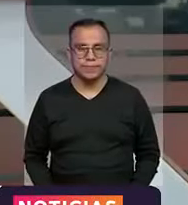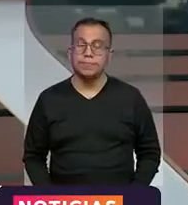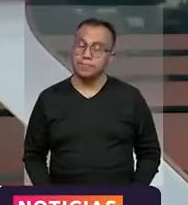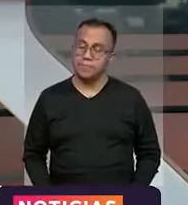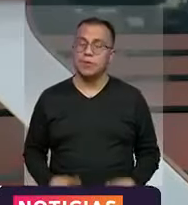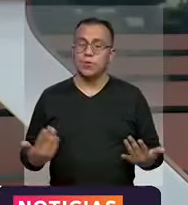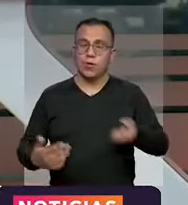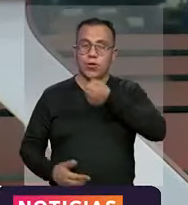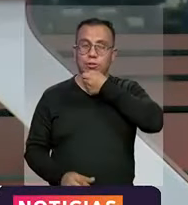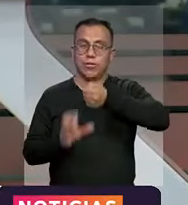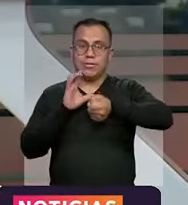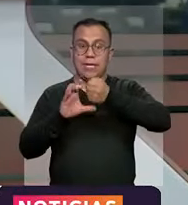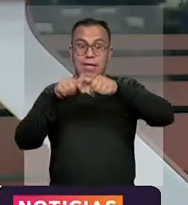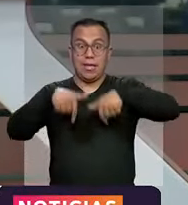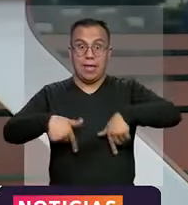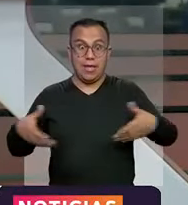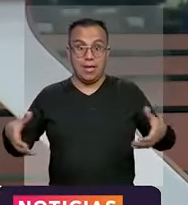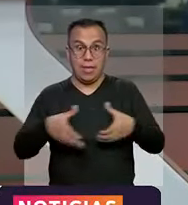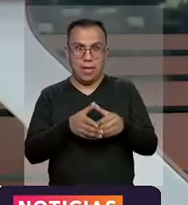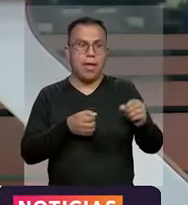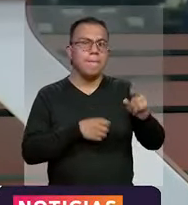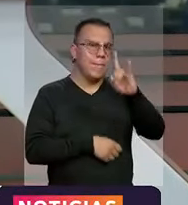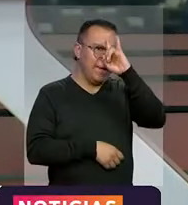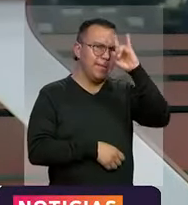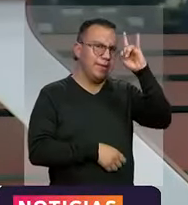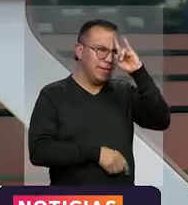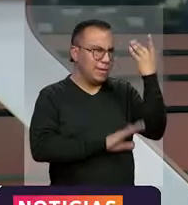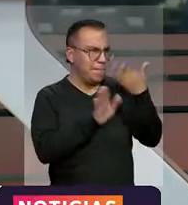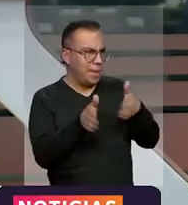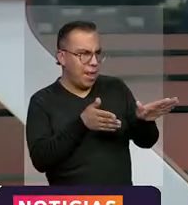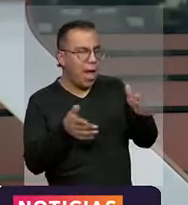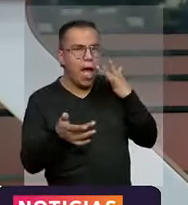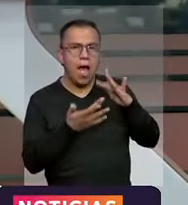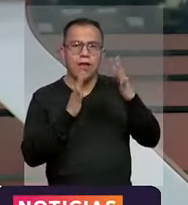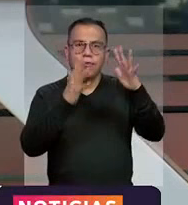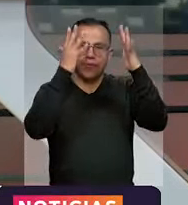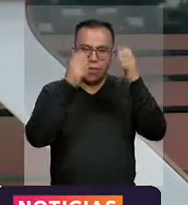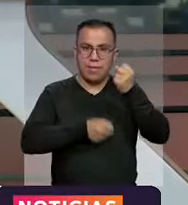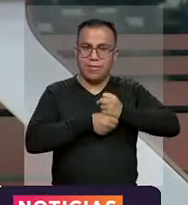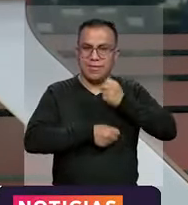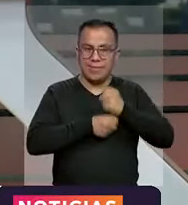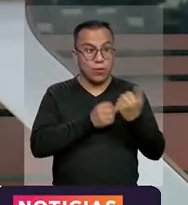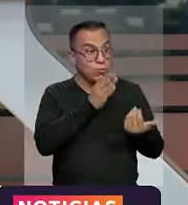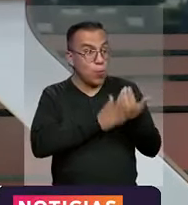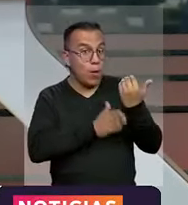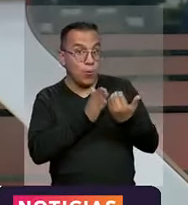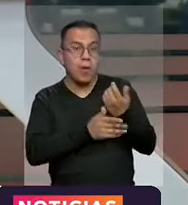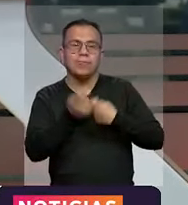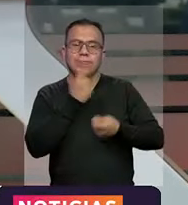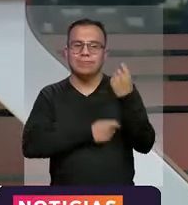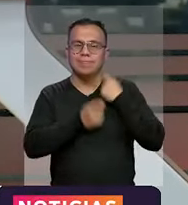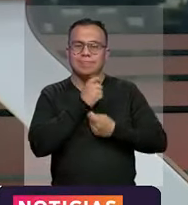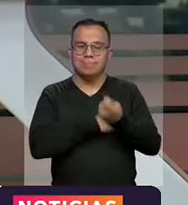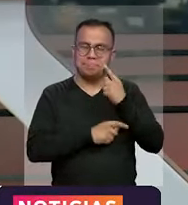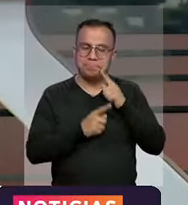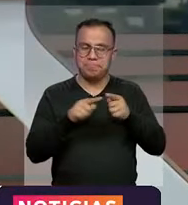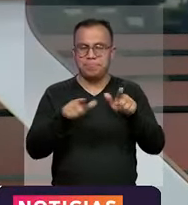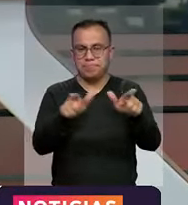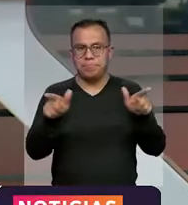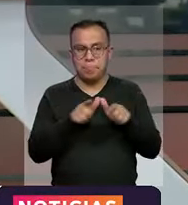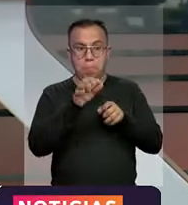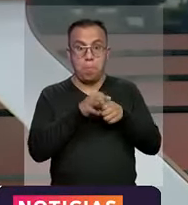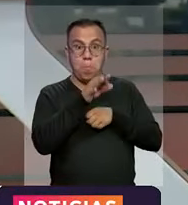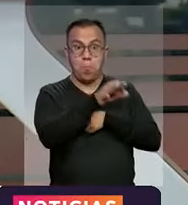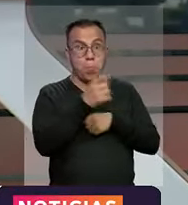Y más de las buenas noticias de la Bogotá región, en Madrid, Cundinamarca, se adelanta la feria Expo Empleo y Emprendimiento, una iniciativa del municipio